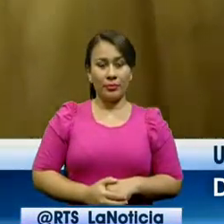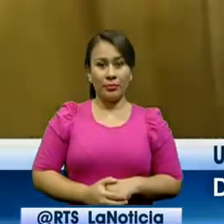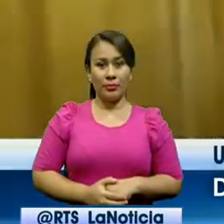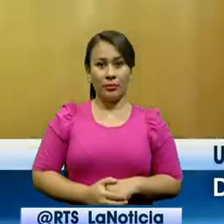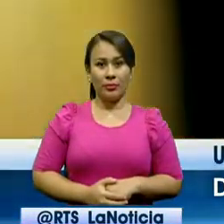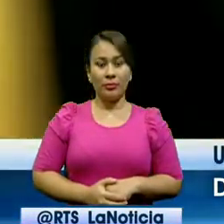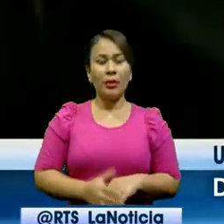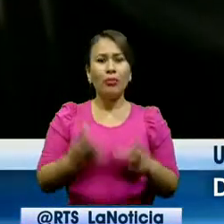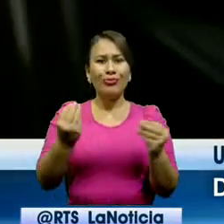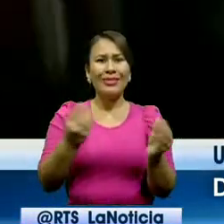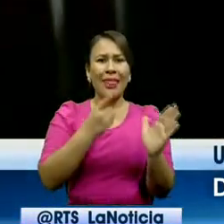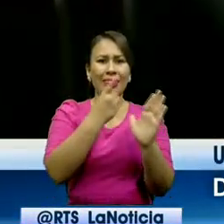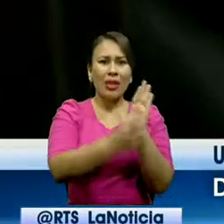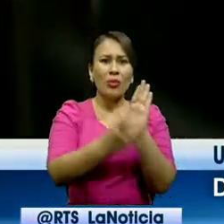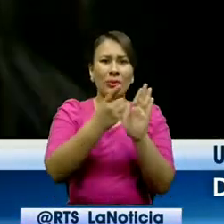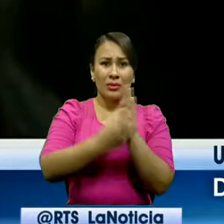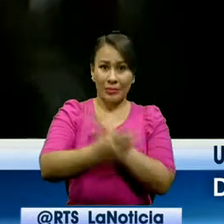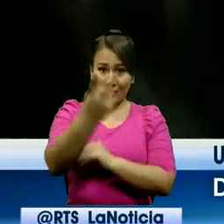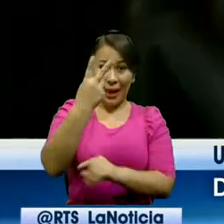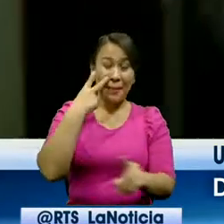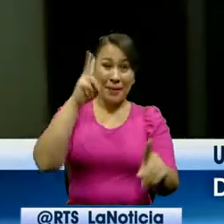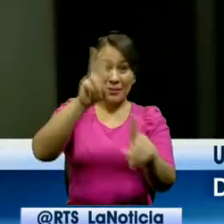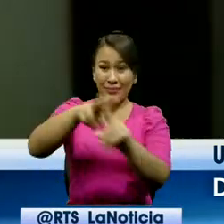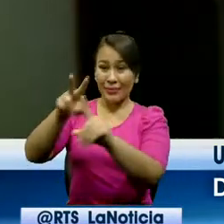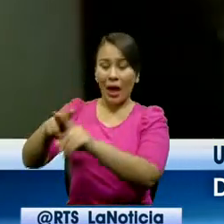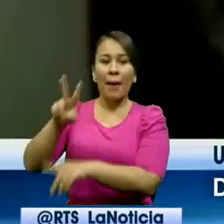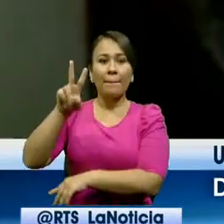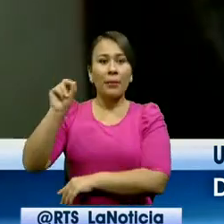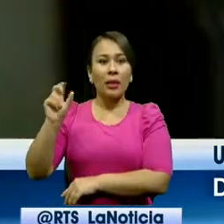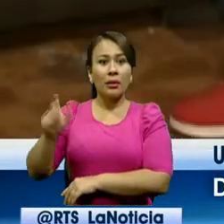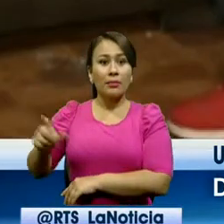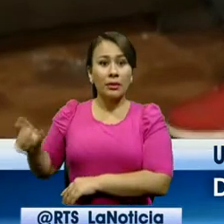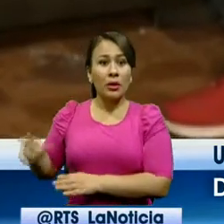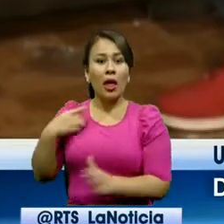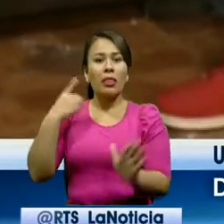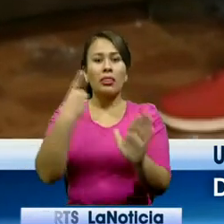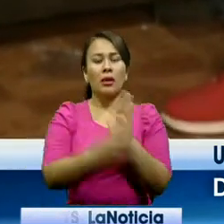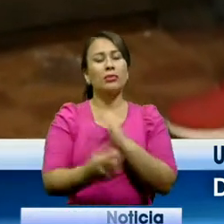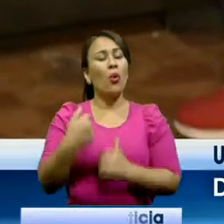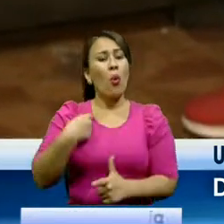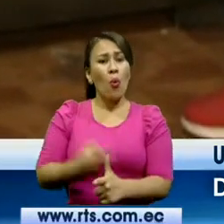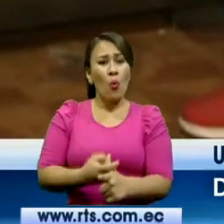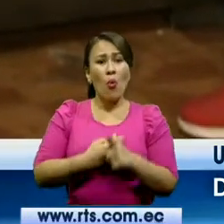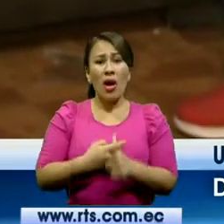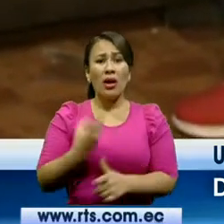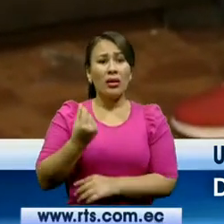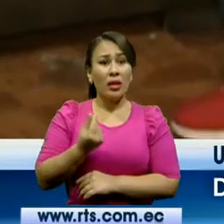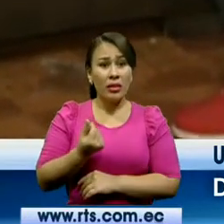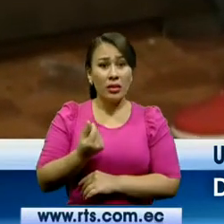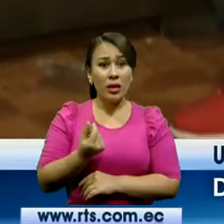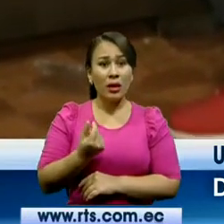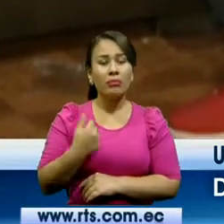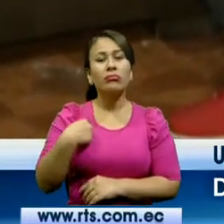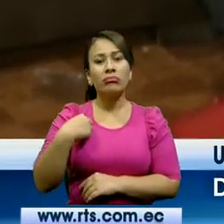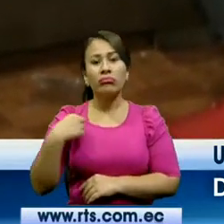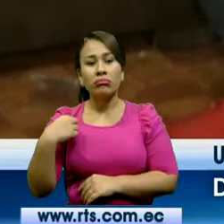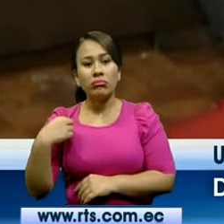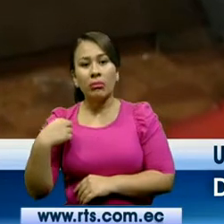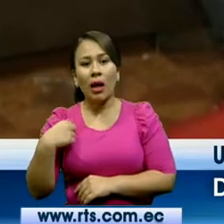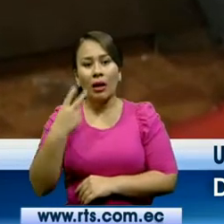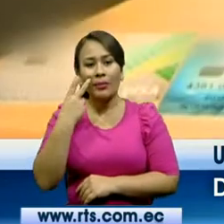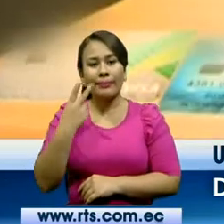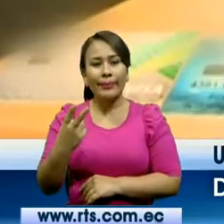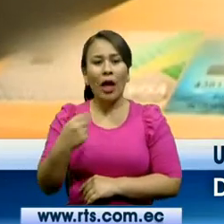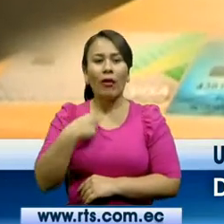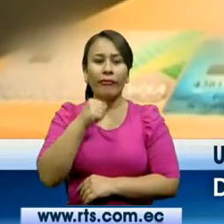Según las denuncias presentadas por 20 personas que habrían sido estafadas por la urgencia que tenían de conseguir dinero, se dejaron llevar de la oferta